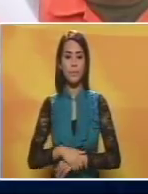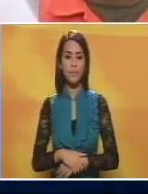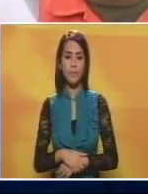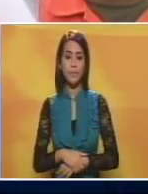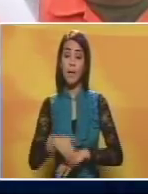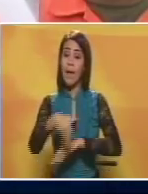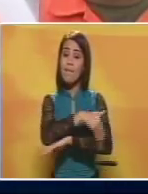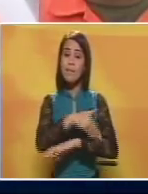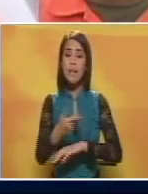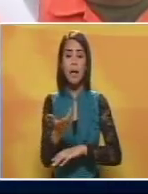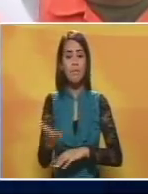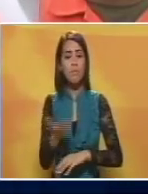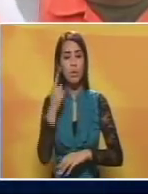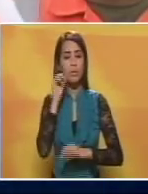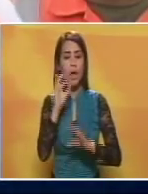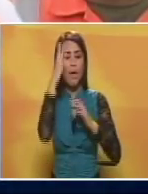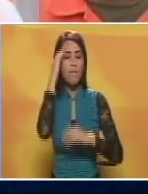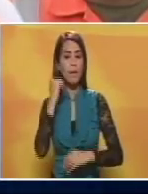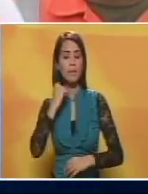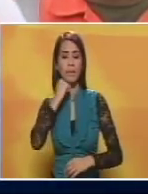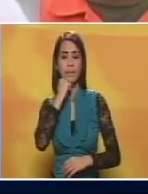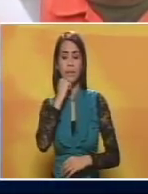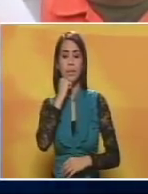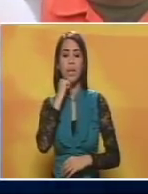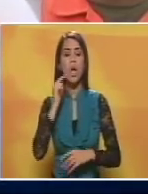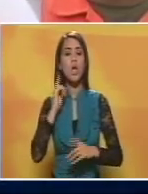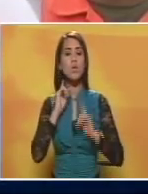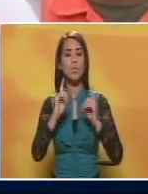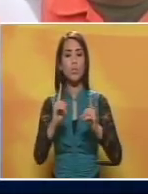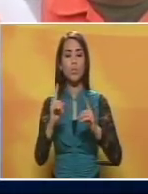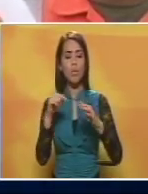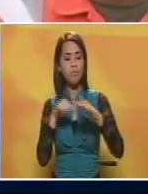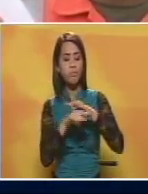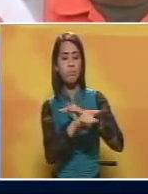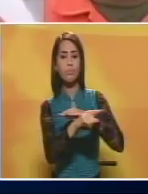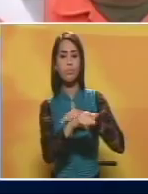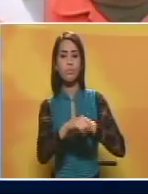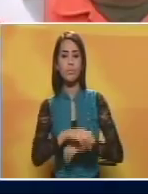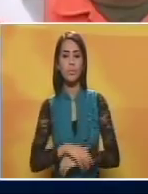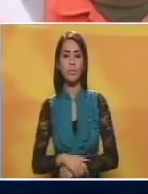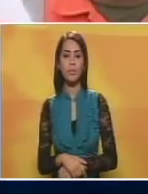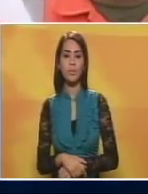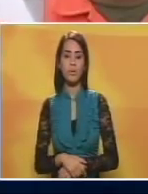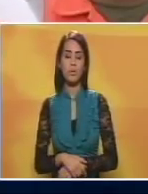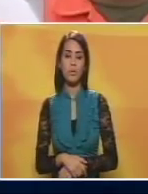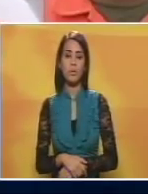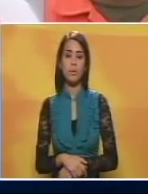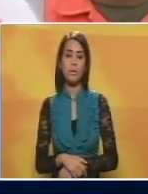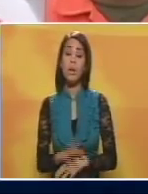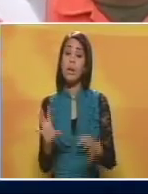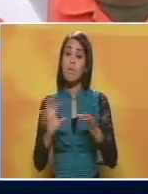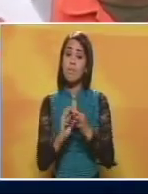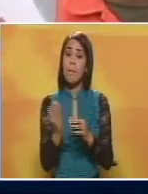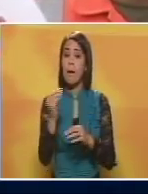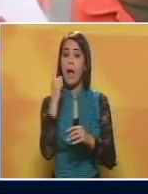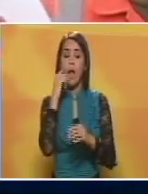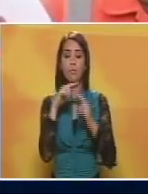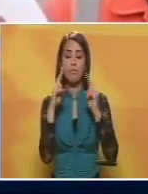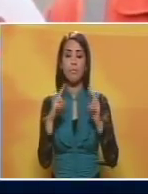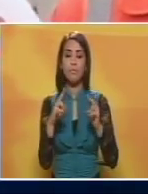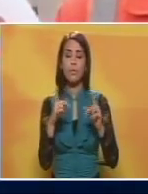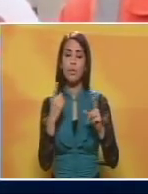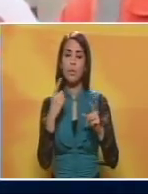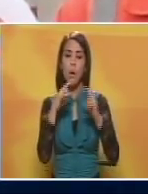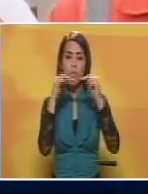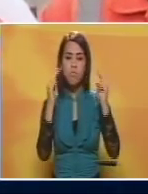la vía principal de la autopista Francisco Fajardo, y un canal de entrada de incorporación que empieza con un tierra armado,